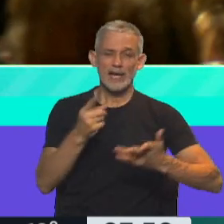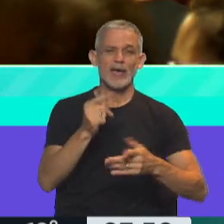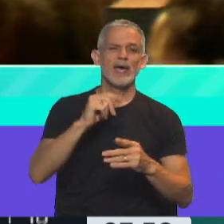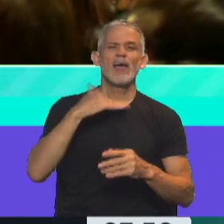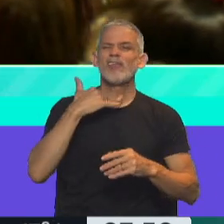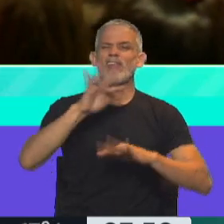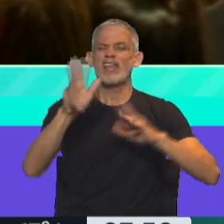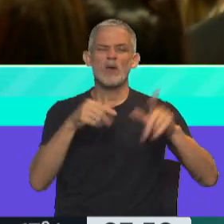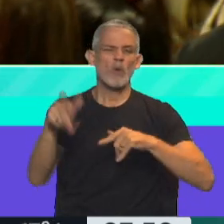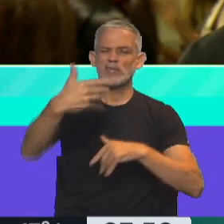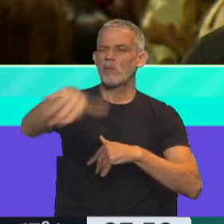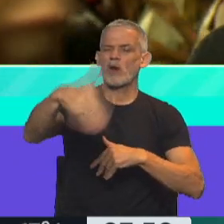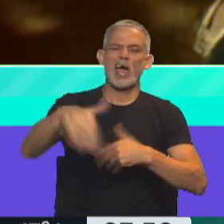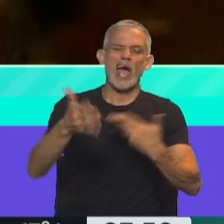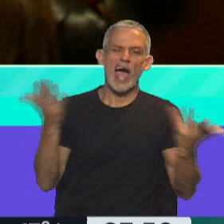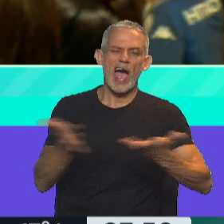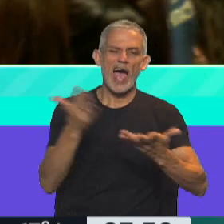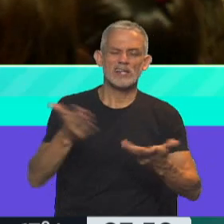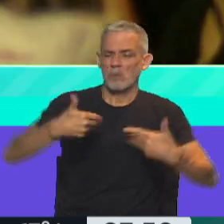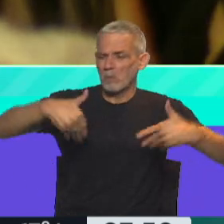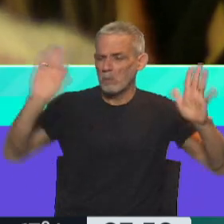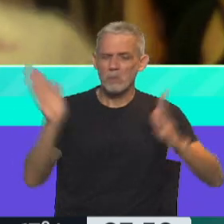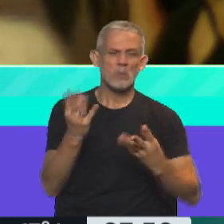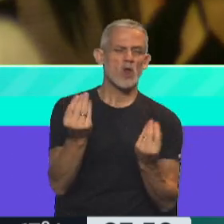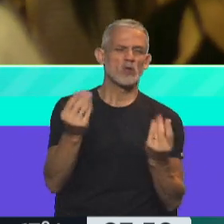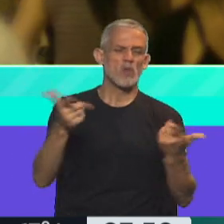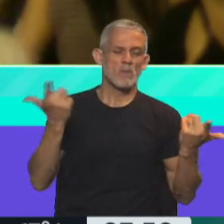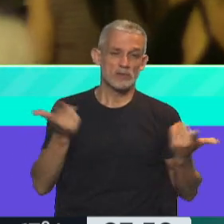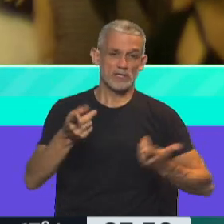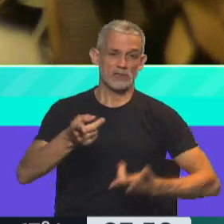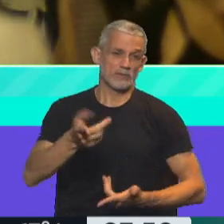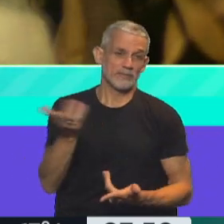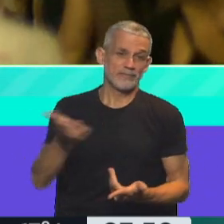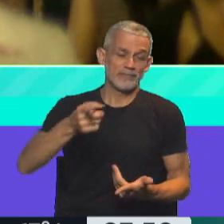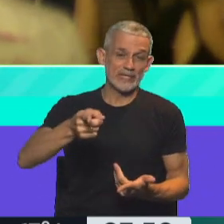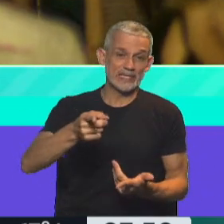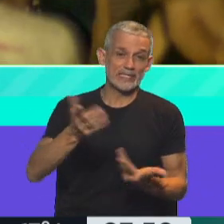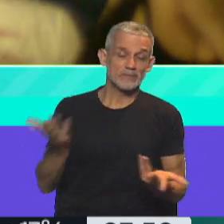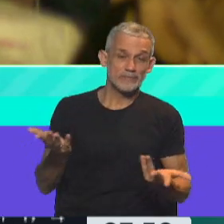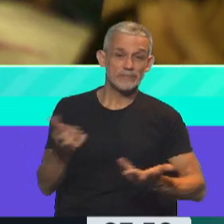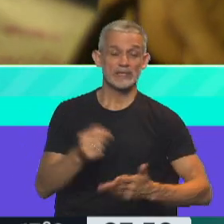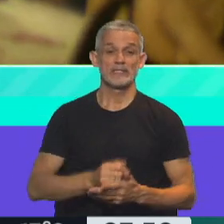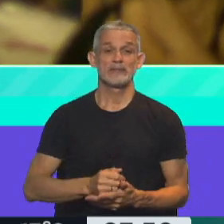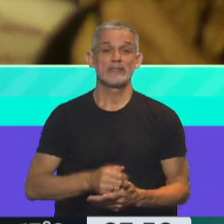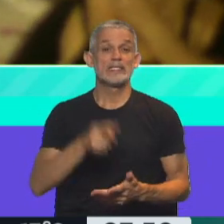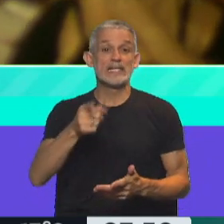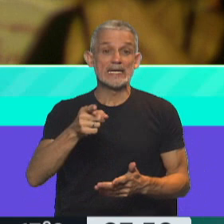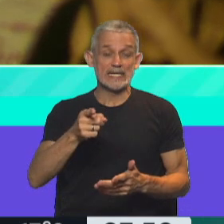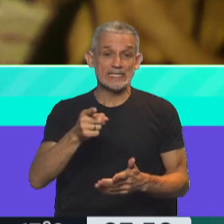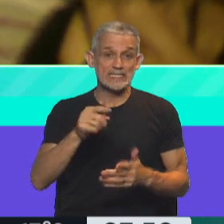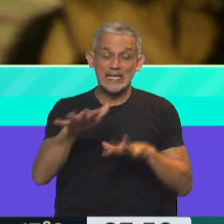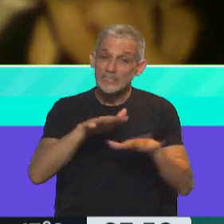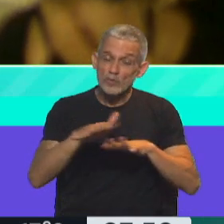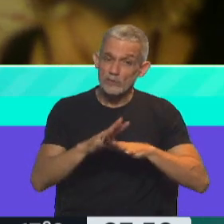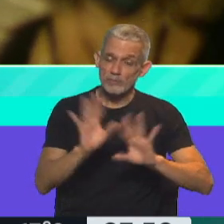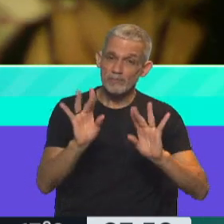delincuentes andan por la calle sin ningún tipo de temor. Pero bueno, insisto, al margen de esta situación que es extremadamente